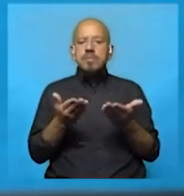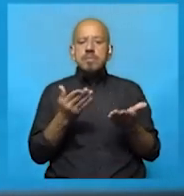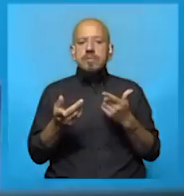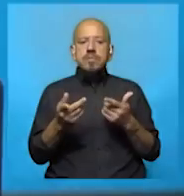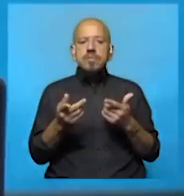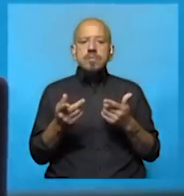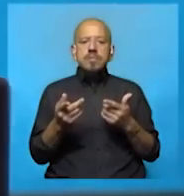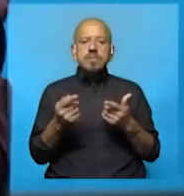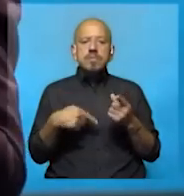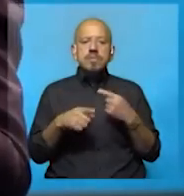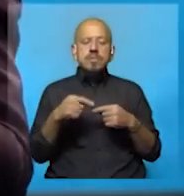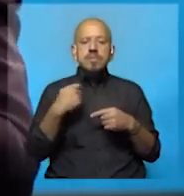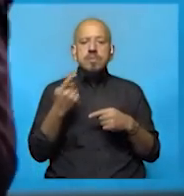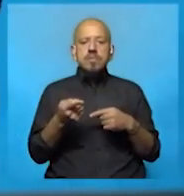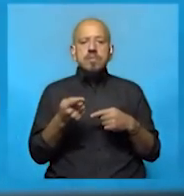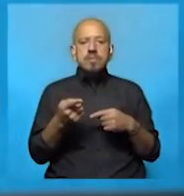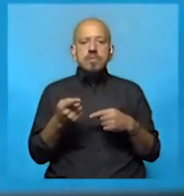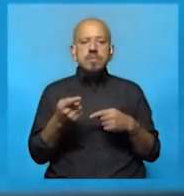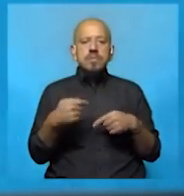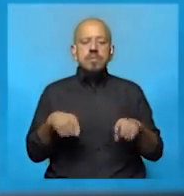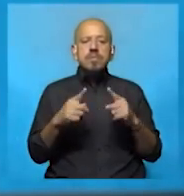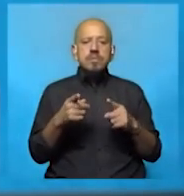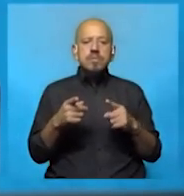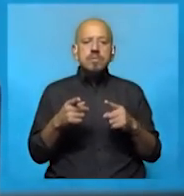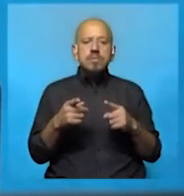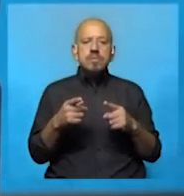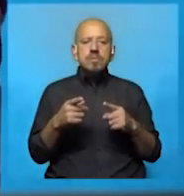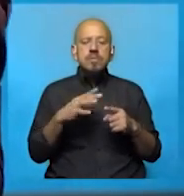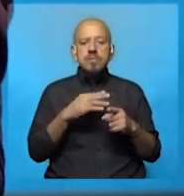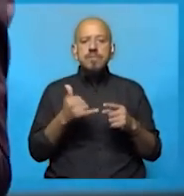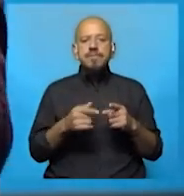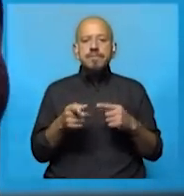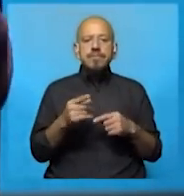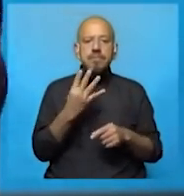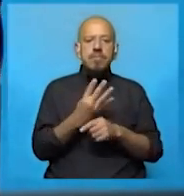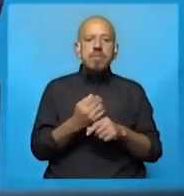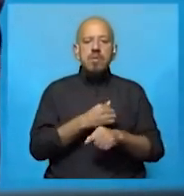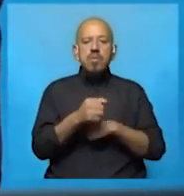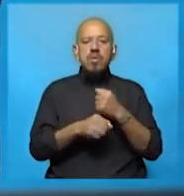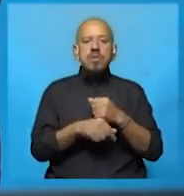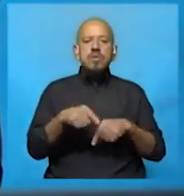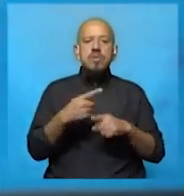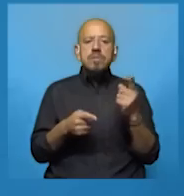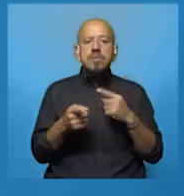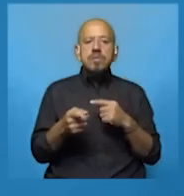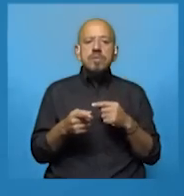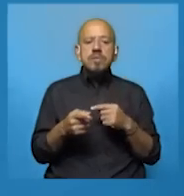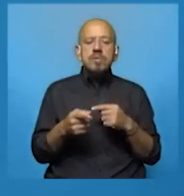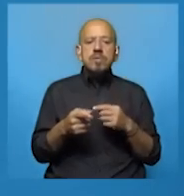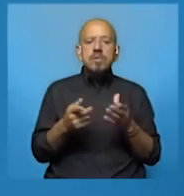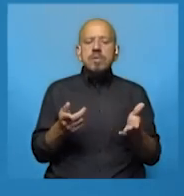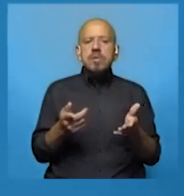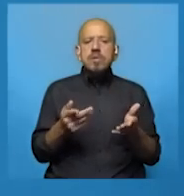recién en la introducción con otros delitos no el hecho de ingresar unos gramos de marihuana a una cárcel tiene una pena mínima de cuatro años cuatro años y medio recibió a esteciano